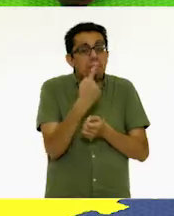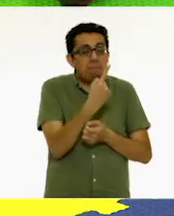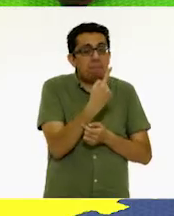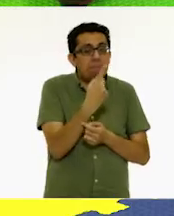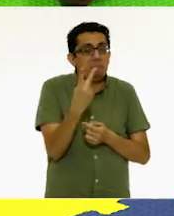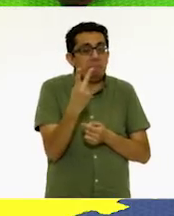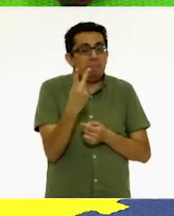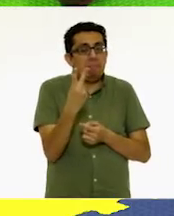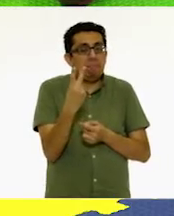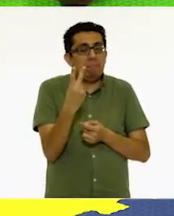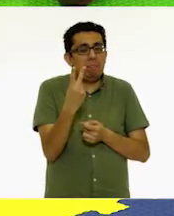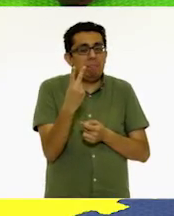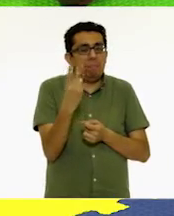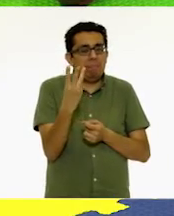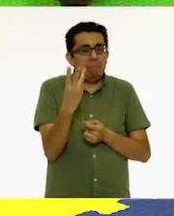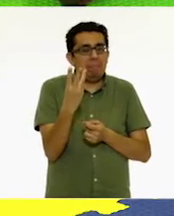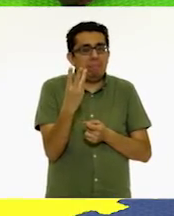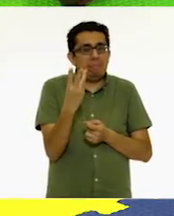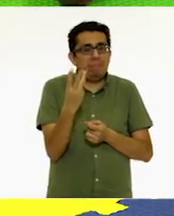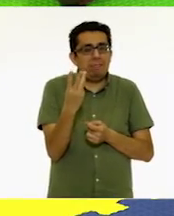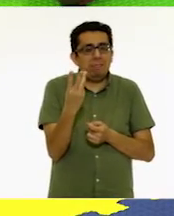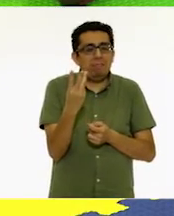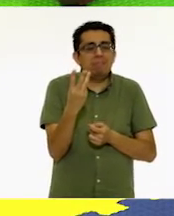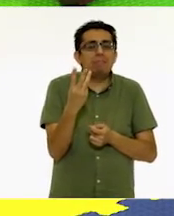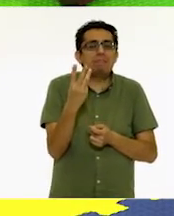¡Dos! ¡Tres!